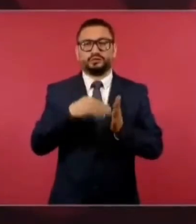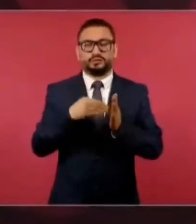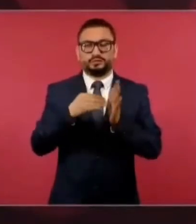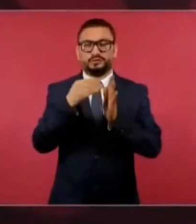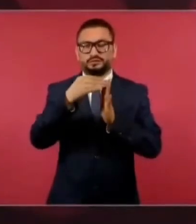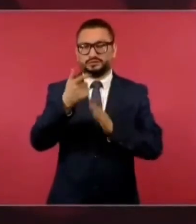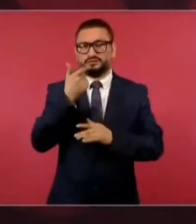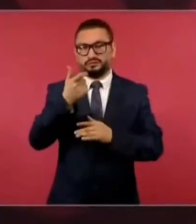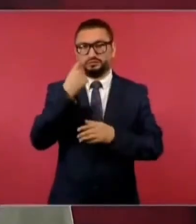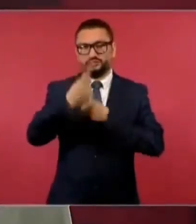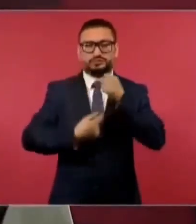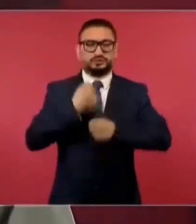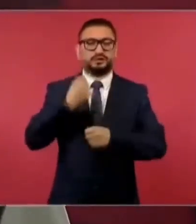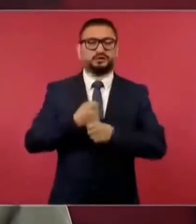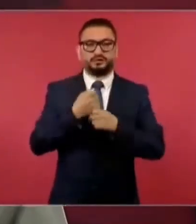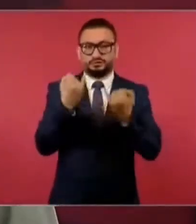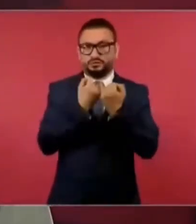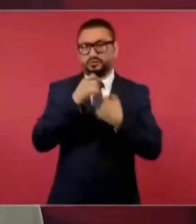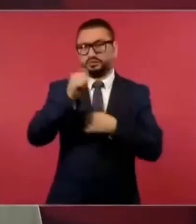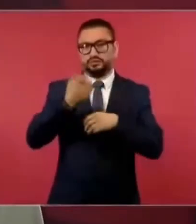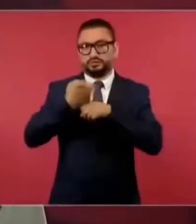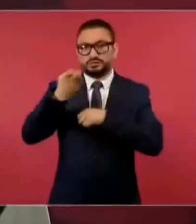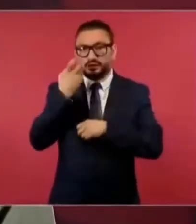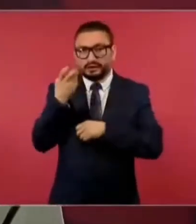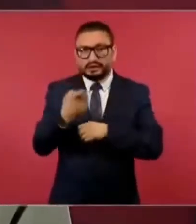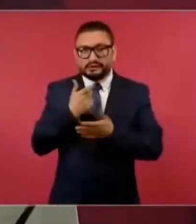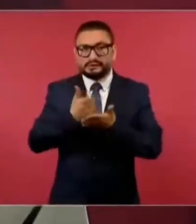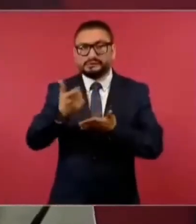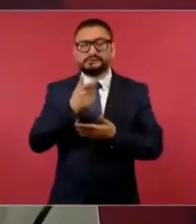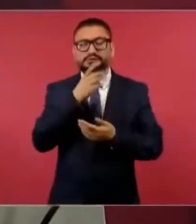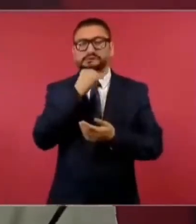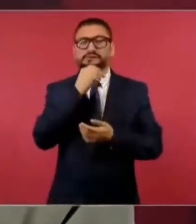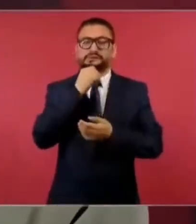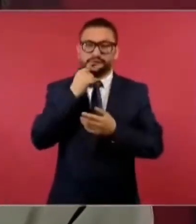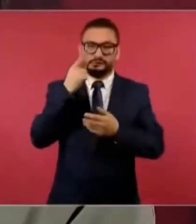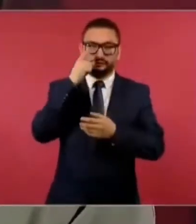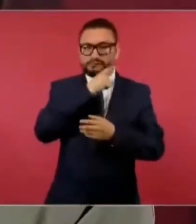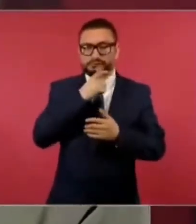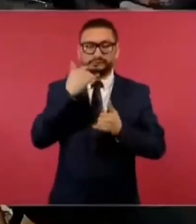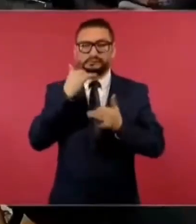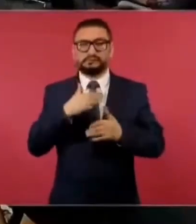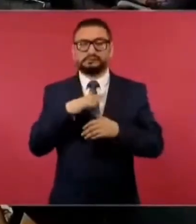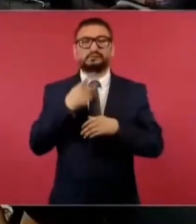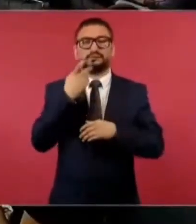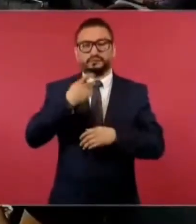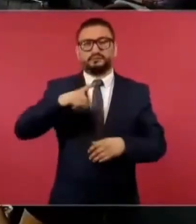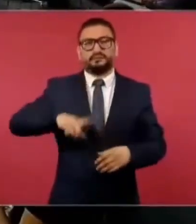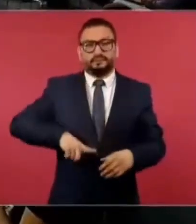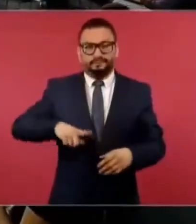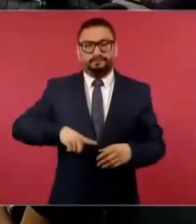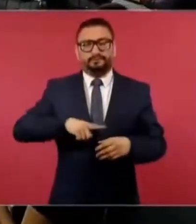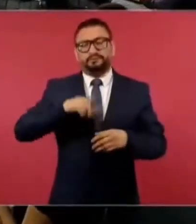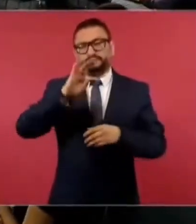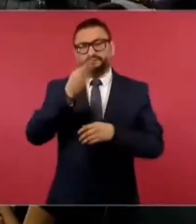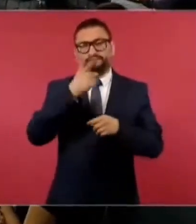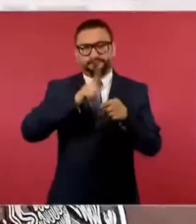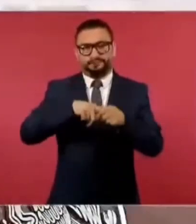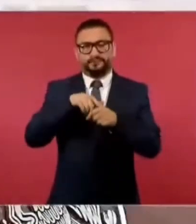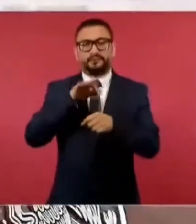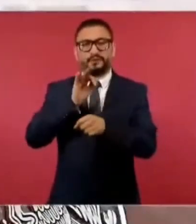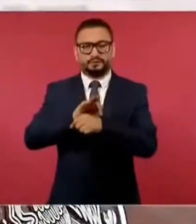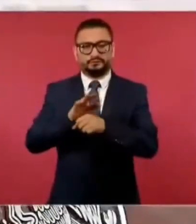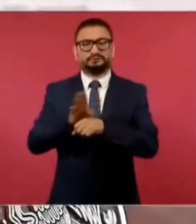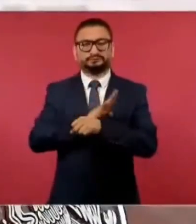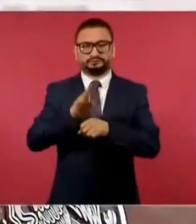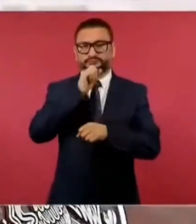estados, no todos seguramente, pero hay estados que no pueden asumir esa carga que está asumiendo el gobierno federal. Lo mismo con los